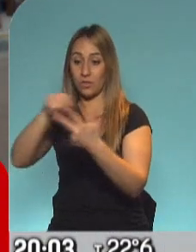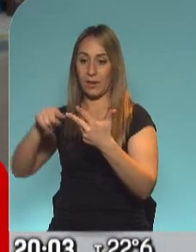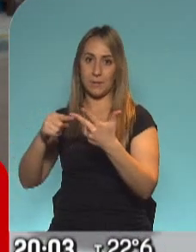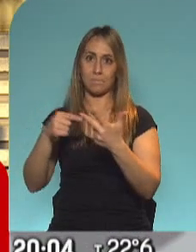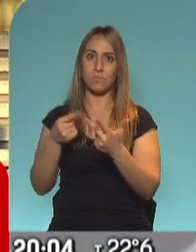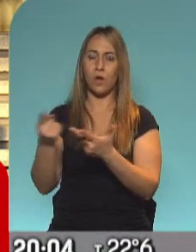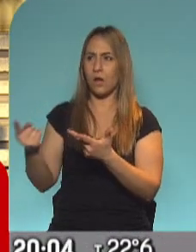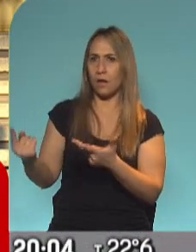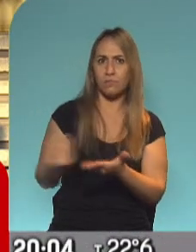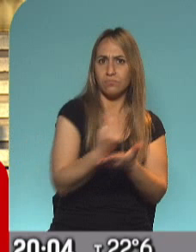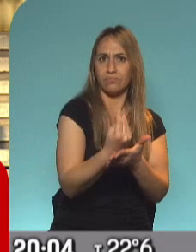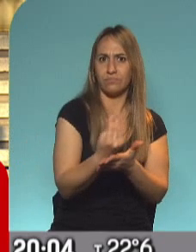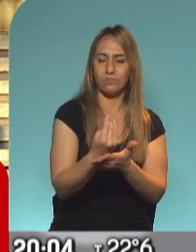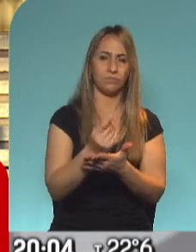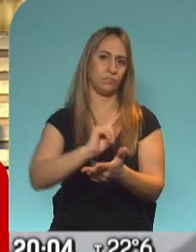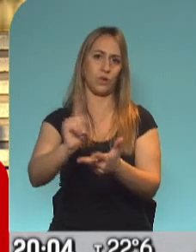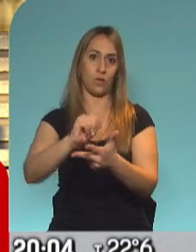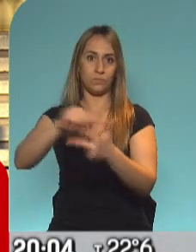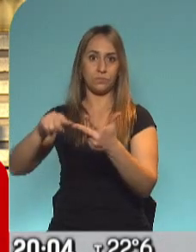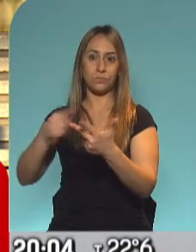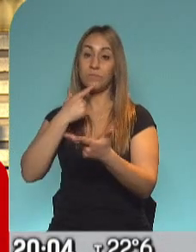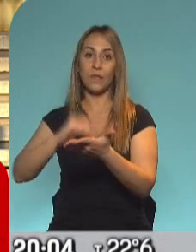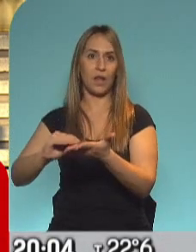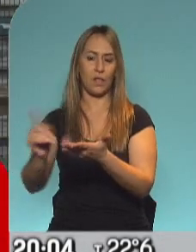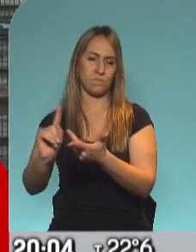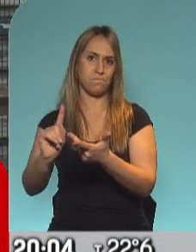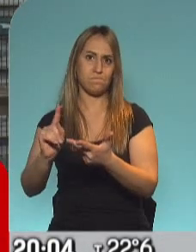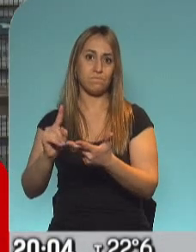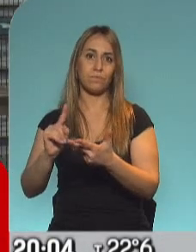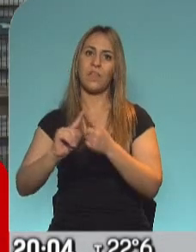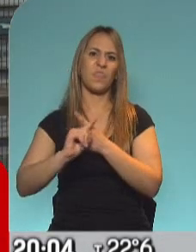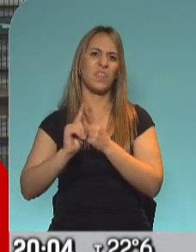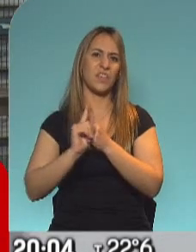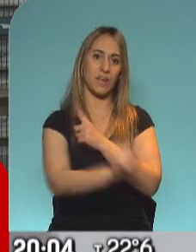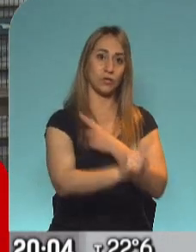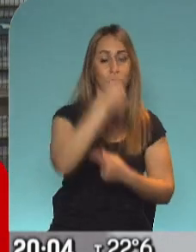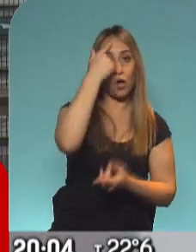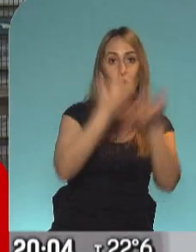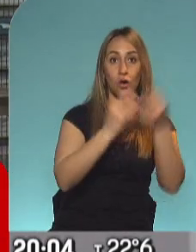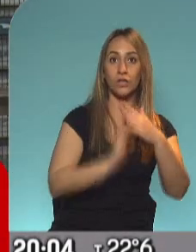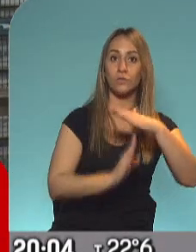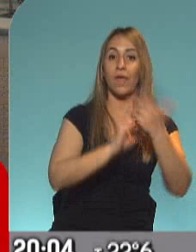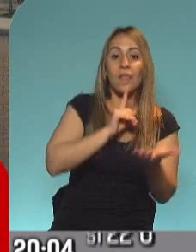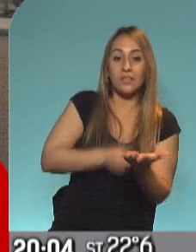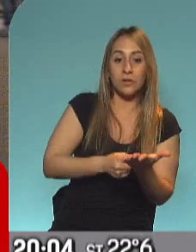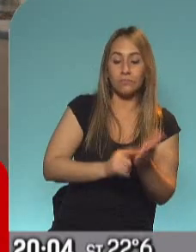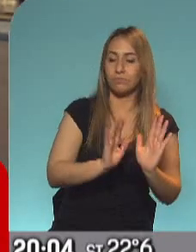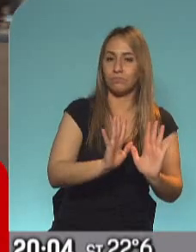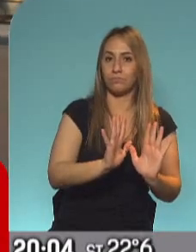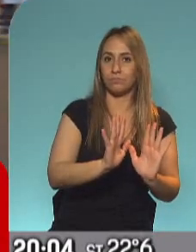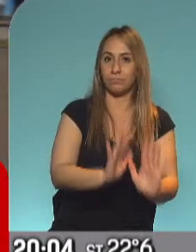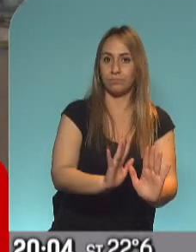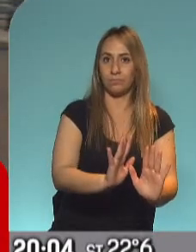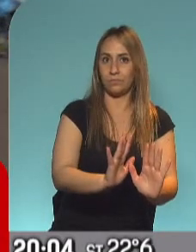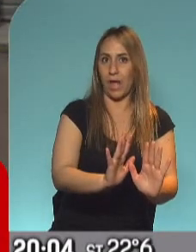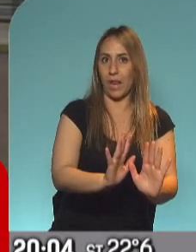rechaza. Antes de la decisión del Senado, la Corte Suprema posterga su decisión. Sí. Pero claro,